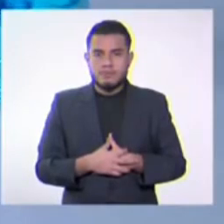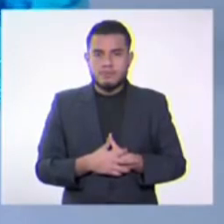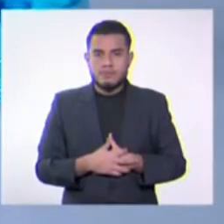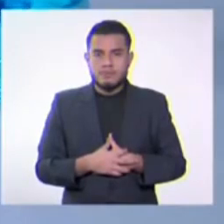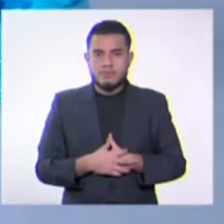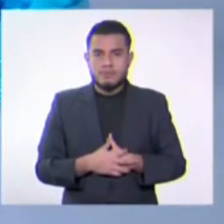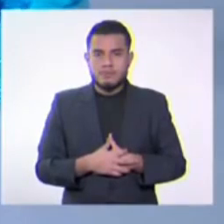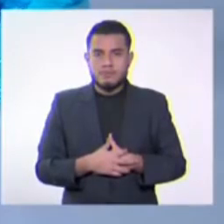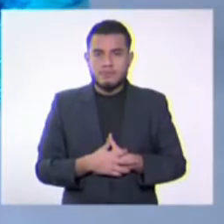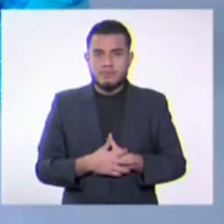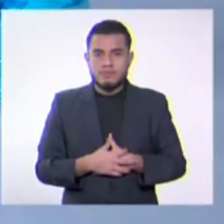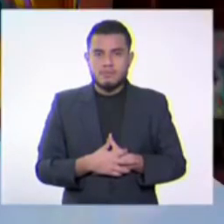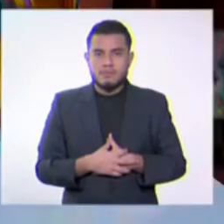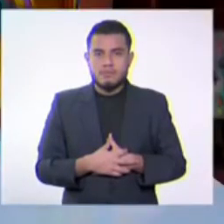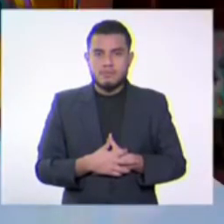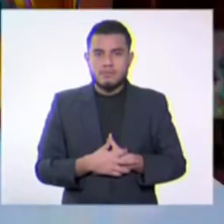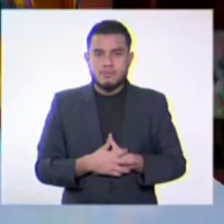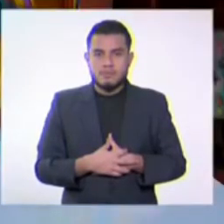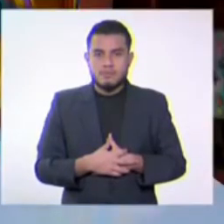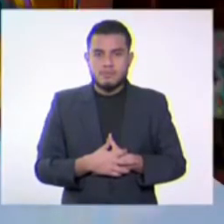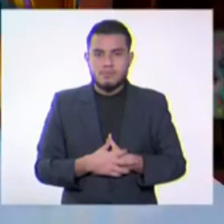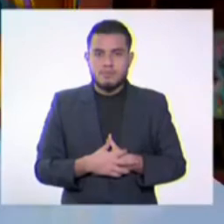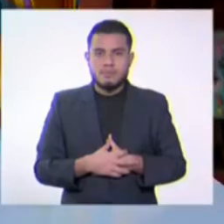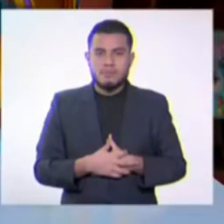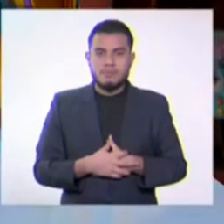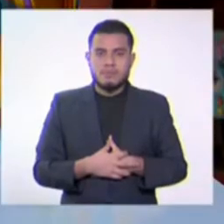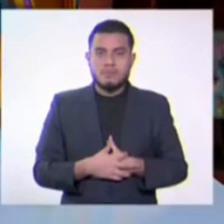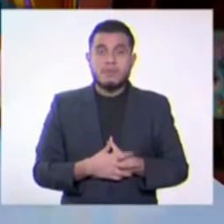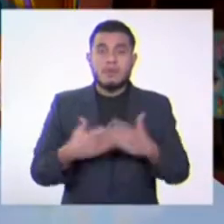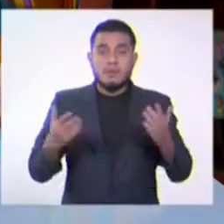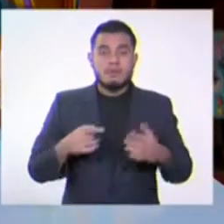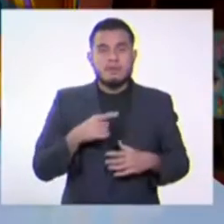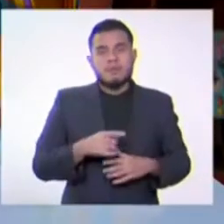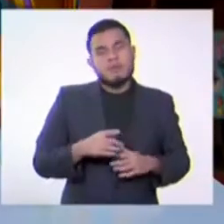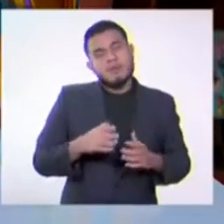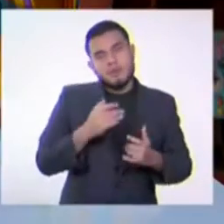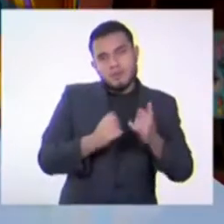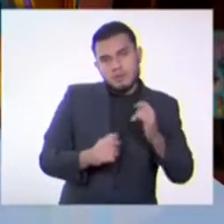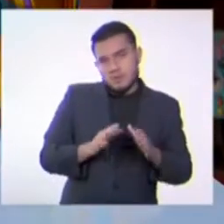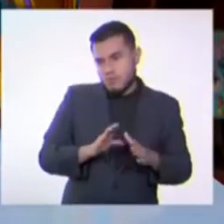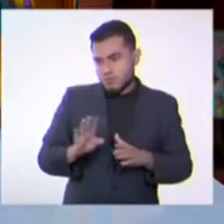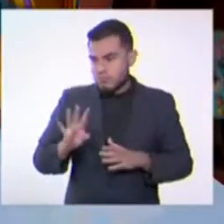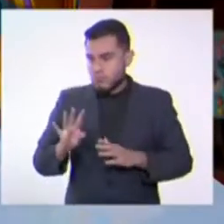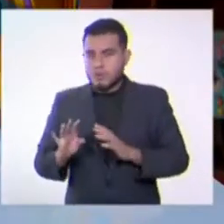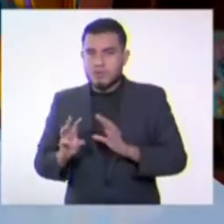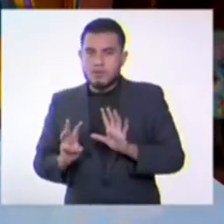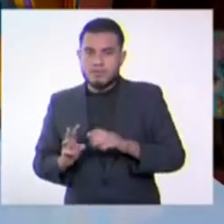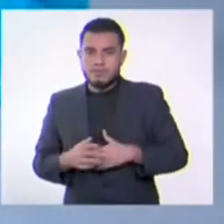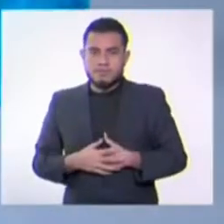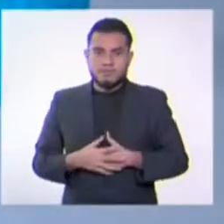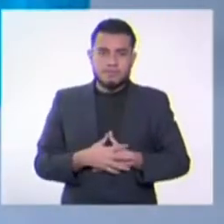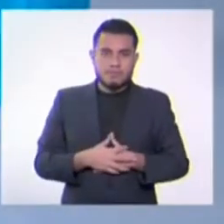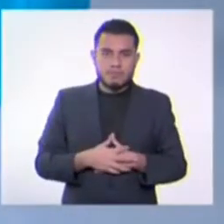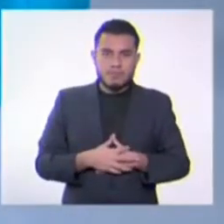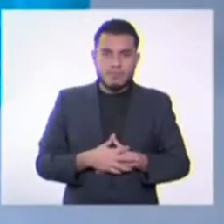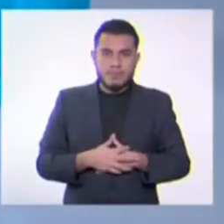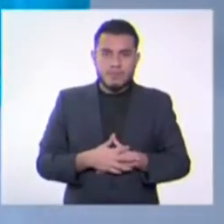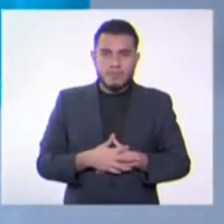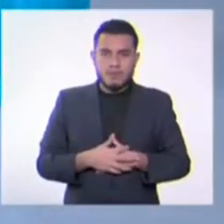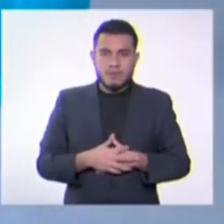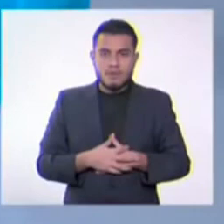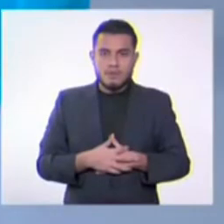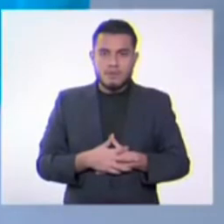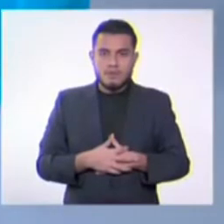2, 3, 4. Y con eso lo hacemos llegar a 8. Nuevamente la voy a agitar.